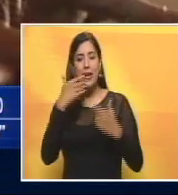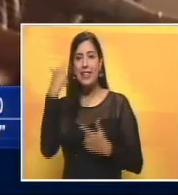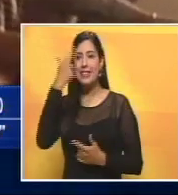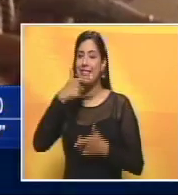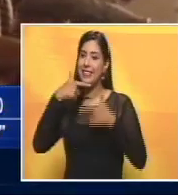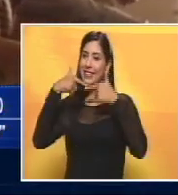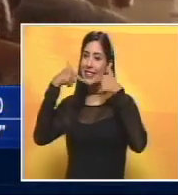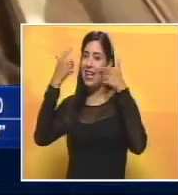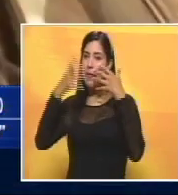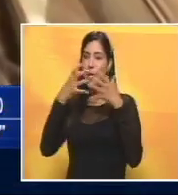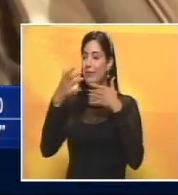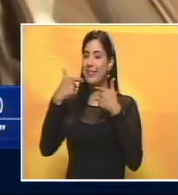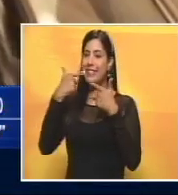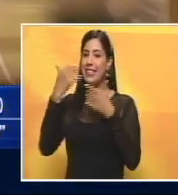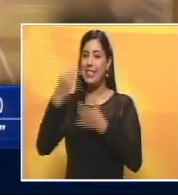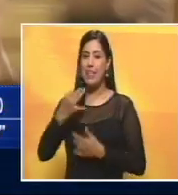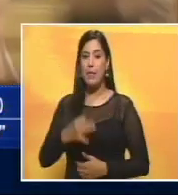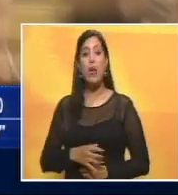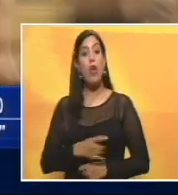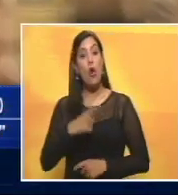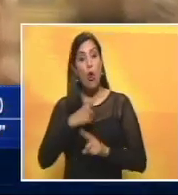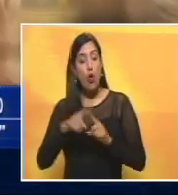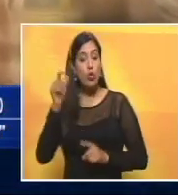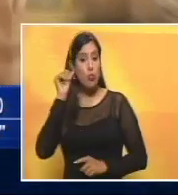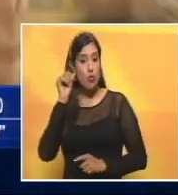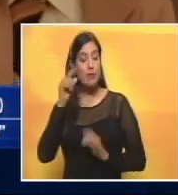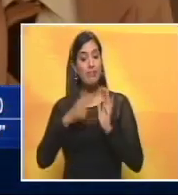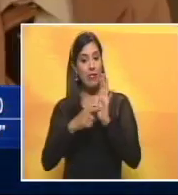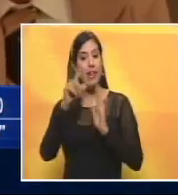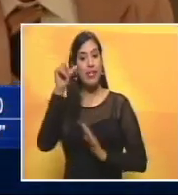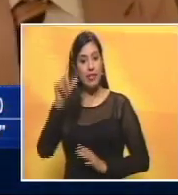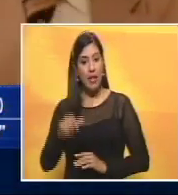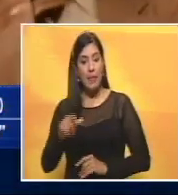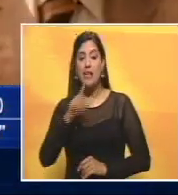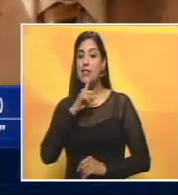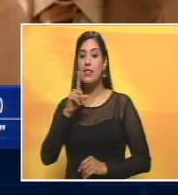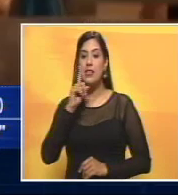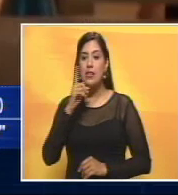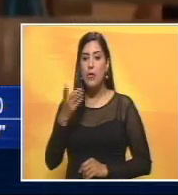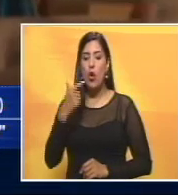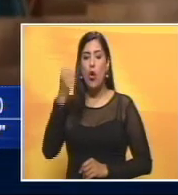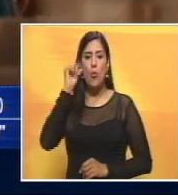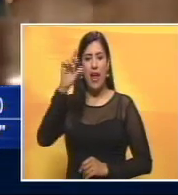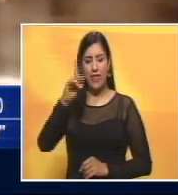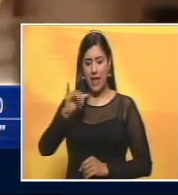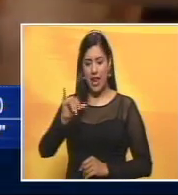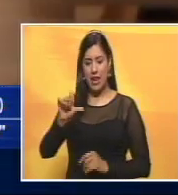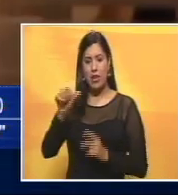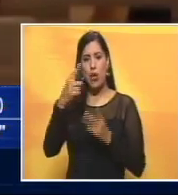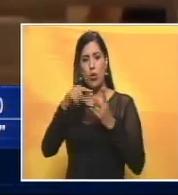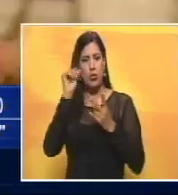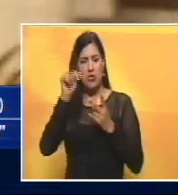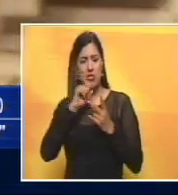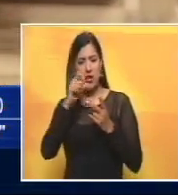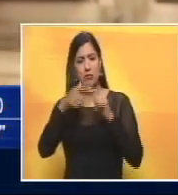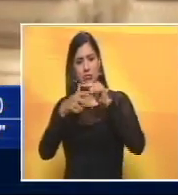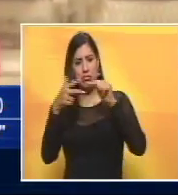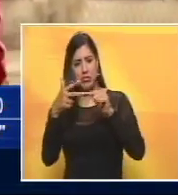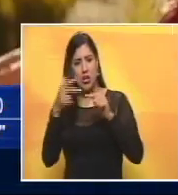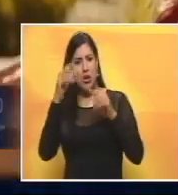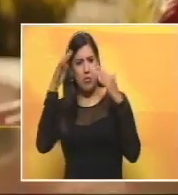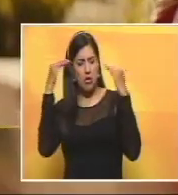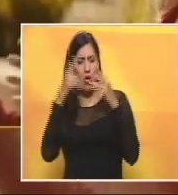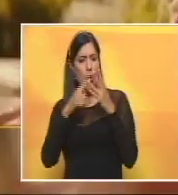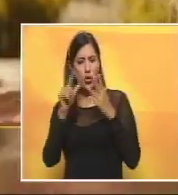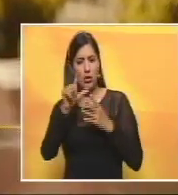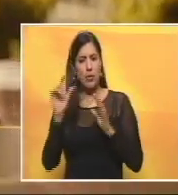cara ante cualquier dificultad. Otras mujeres destacadas en Time fueron Elle DeGeneres, Serena Williams, Oprah Winfrey